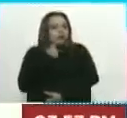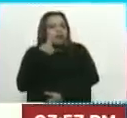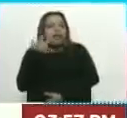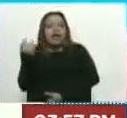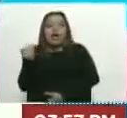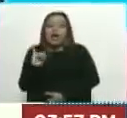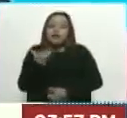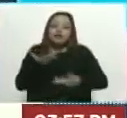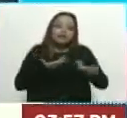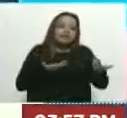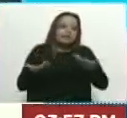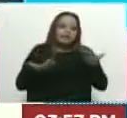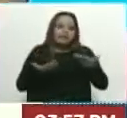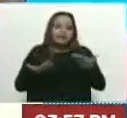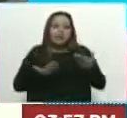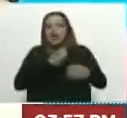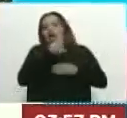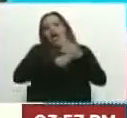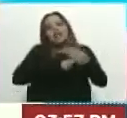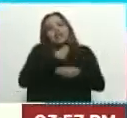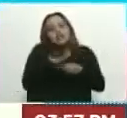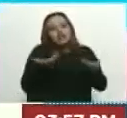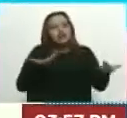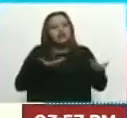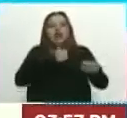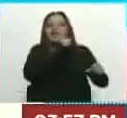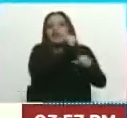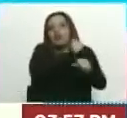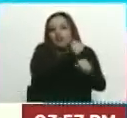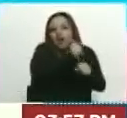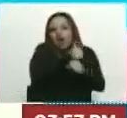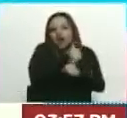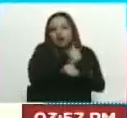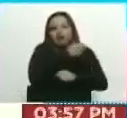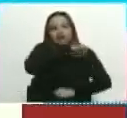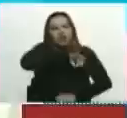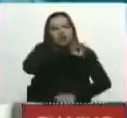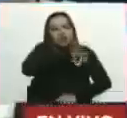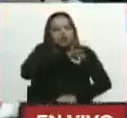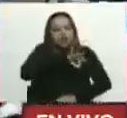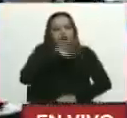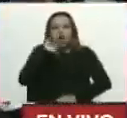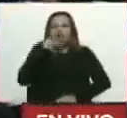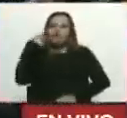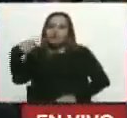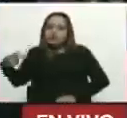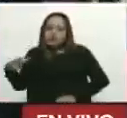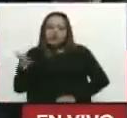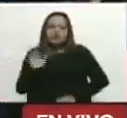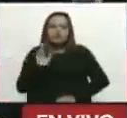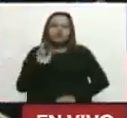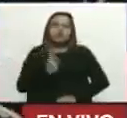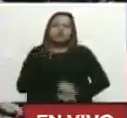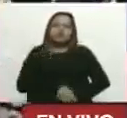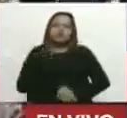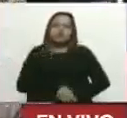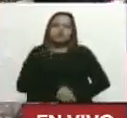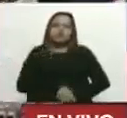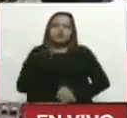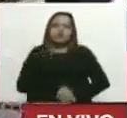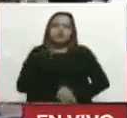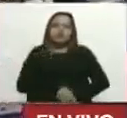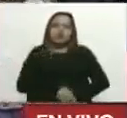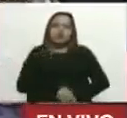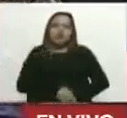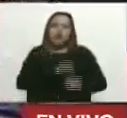solamente anda ejerciendo o ejecutando trabajos de orden social o de orden político incluso, de orden